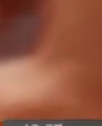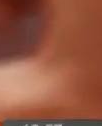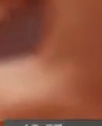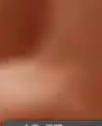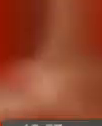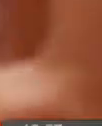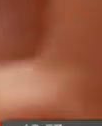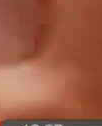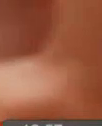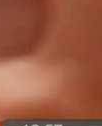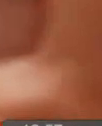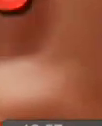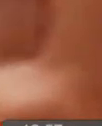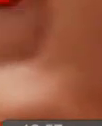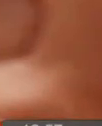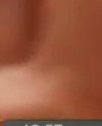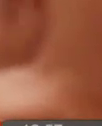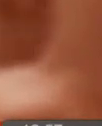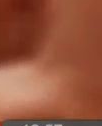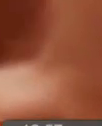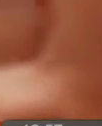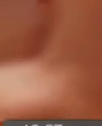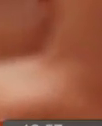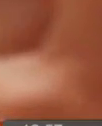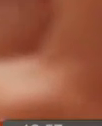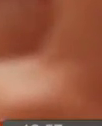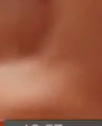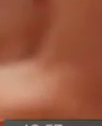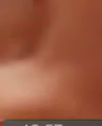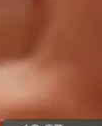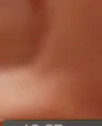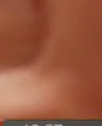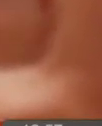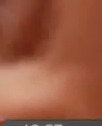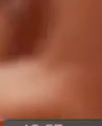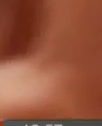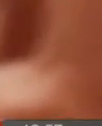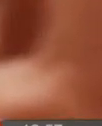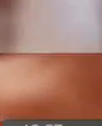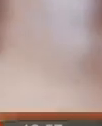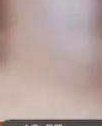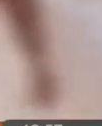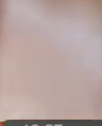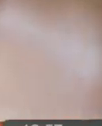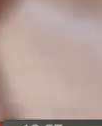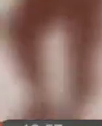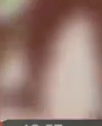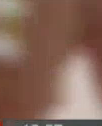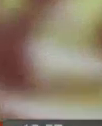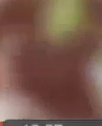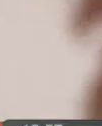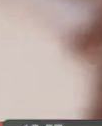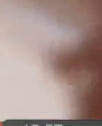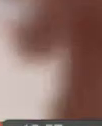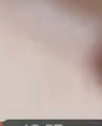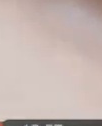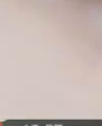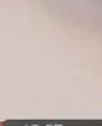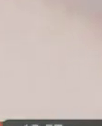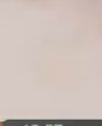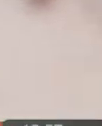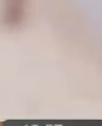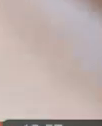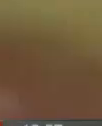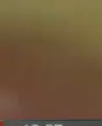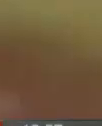770-88-444. Reporteros Al Día, Bolivisión Santa Cruz. Envíanos por WhatsApp tu denuncia, accidente, imágenes o